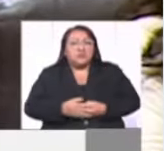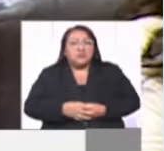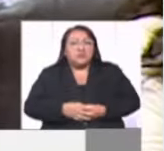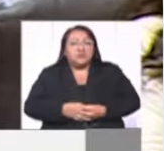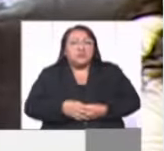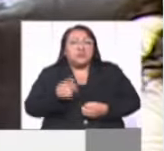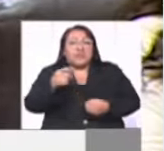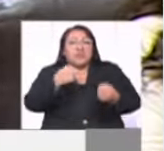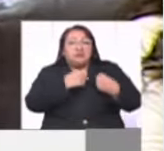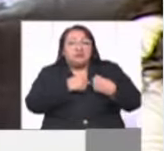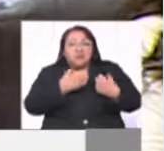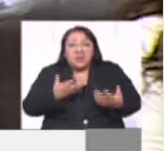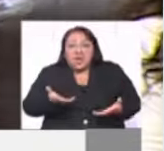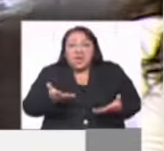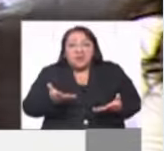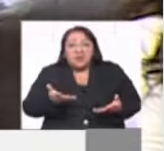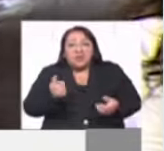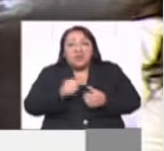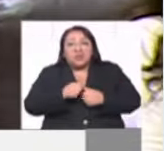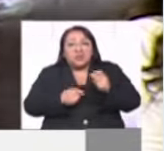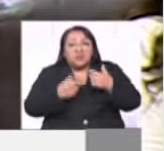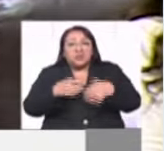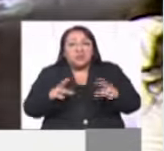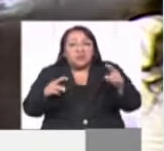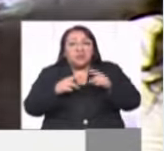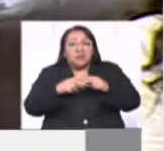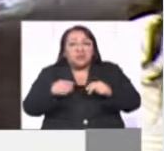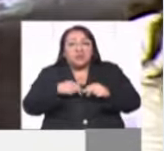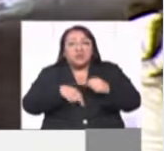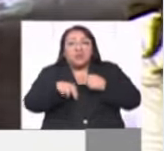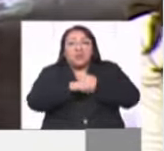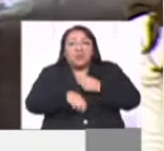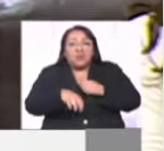ser responsables respecto a la situación en la que se encuentra nuestro